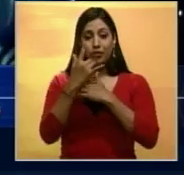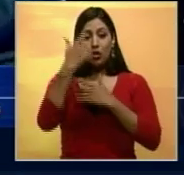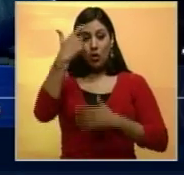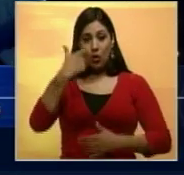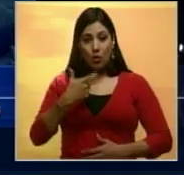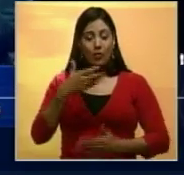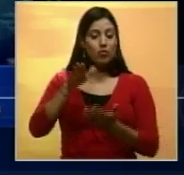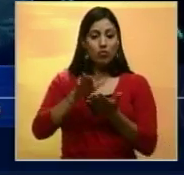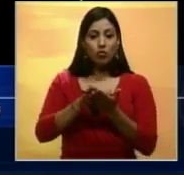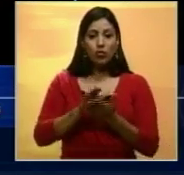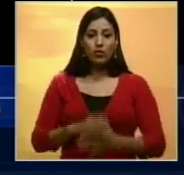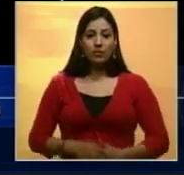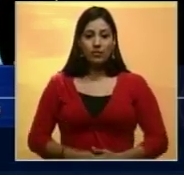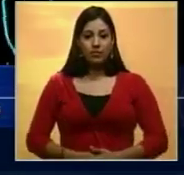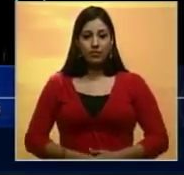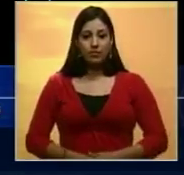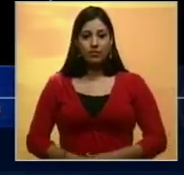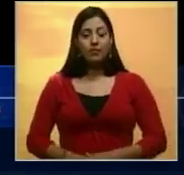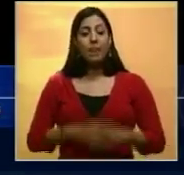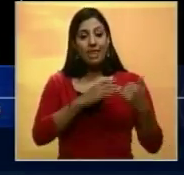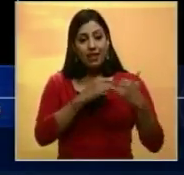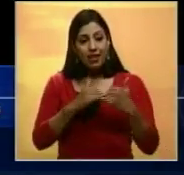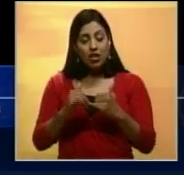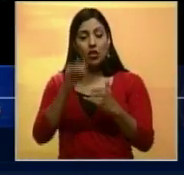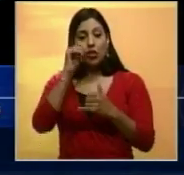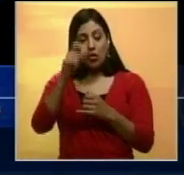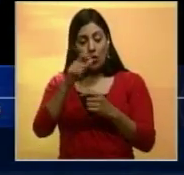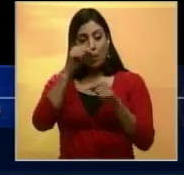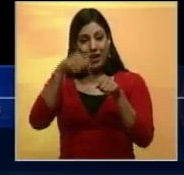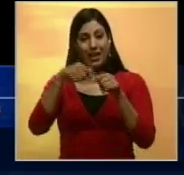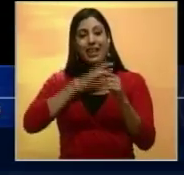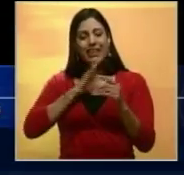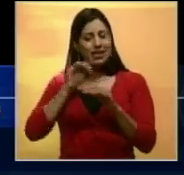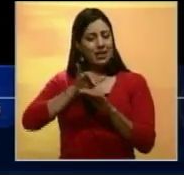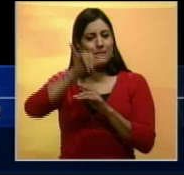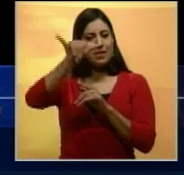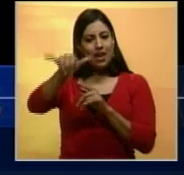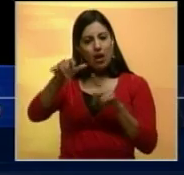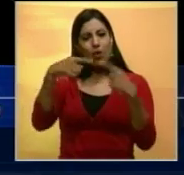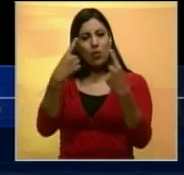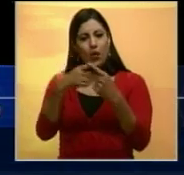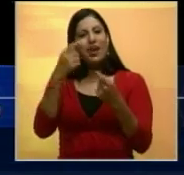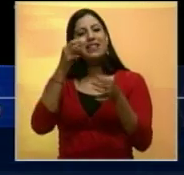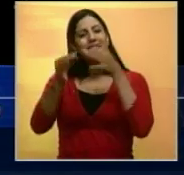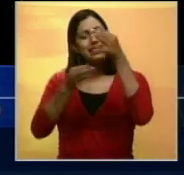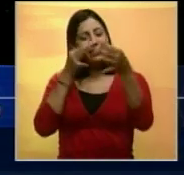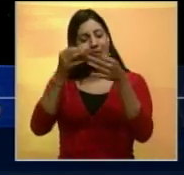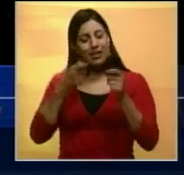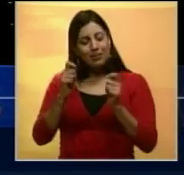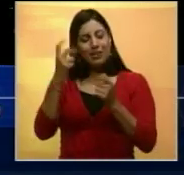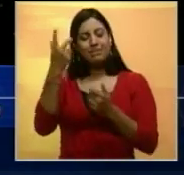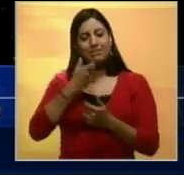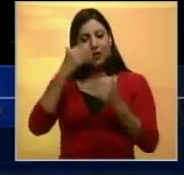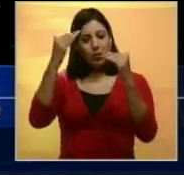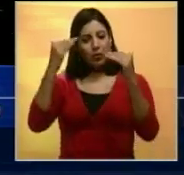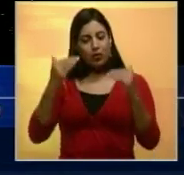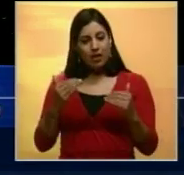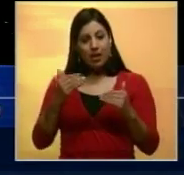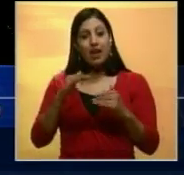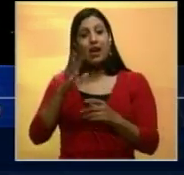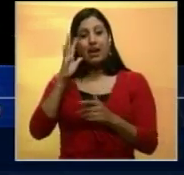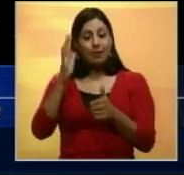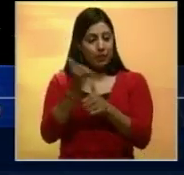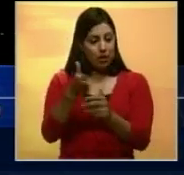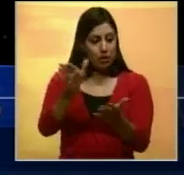Purple Rain murió. El hijo de Confer, Andrew, había viajado a Paisley Park para explicar el tratamiento al músico, al que